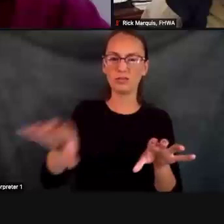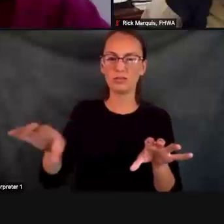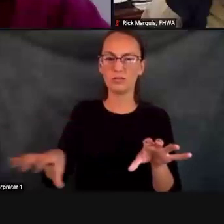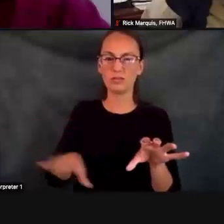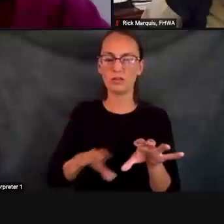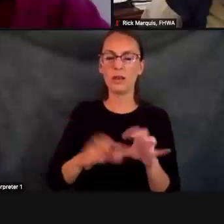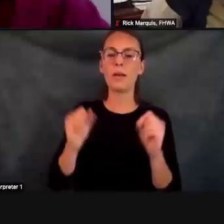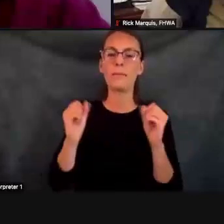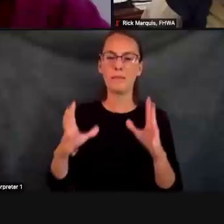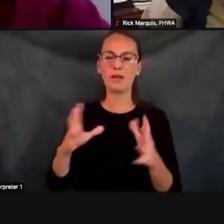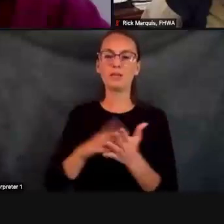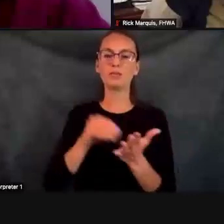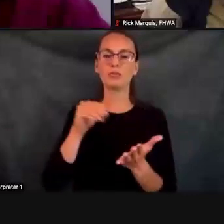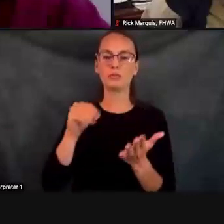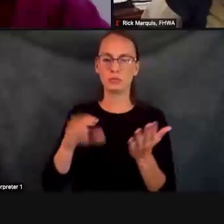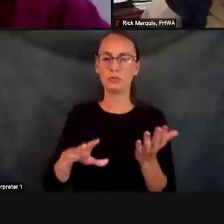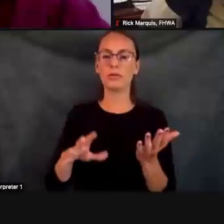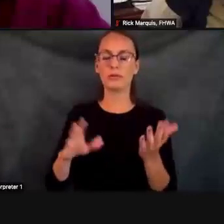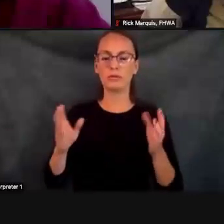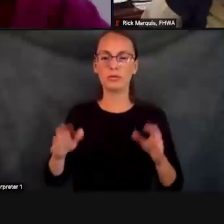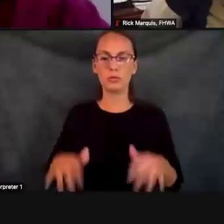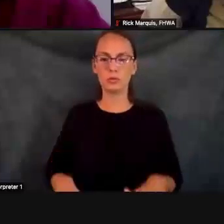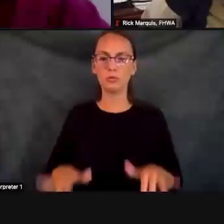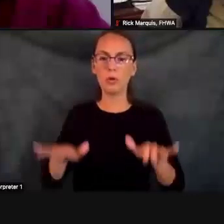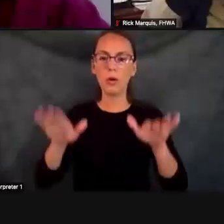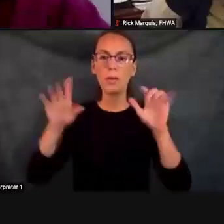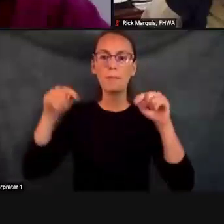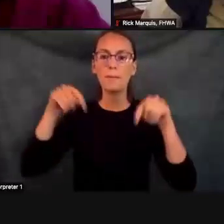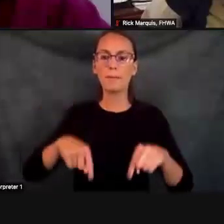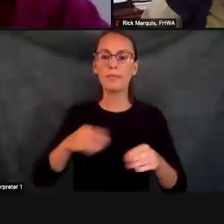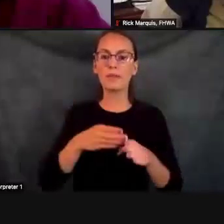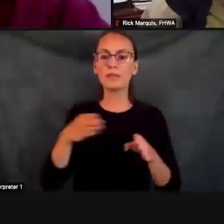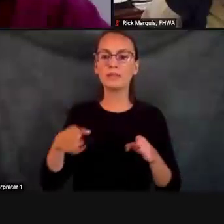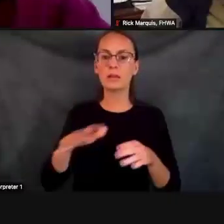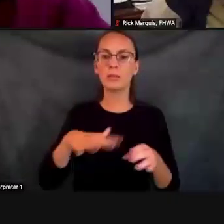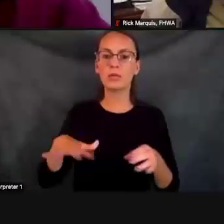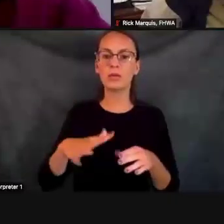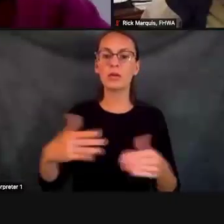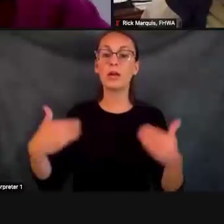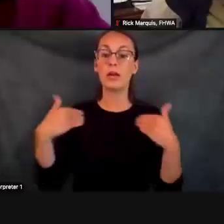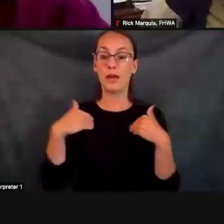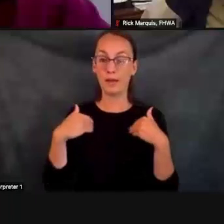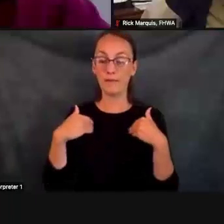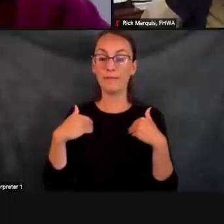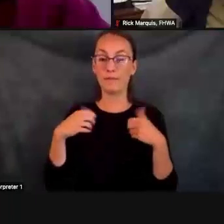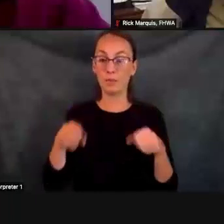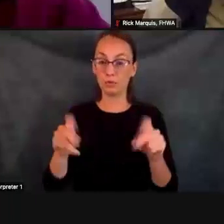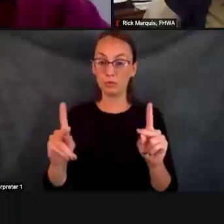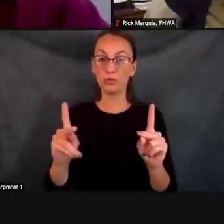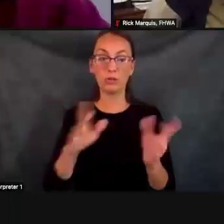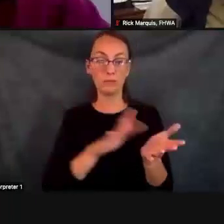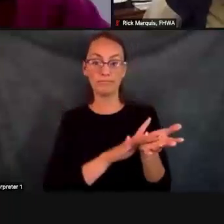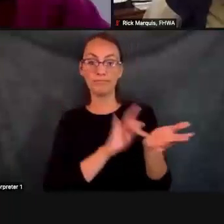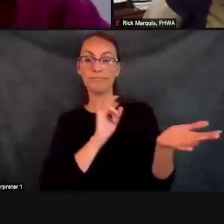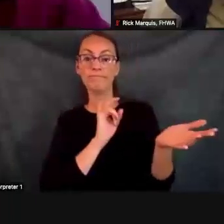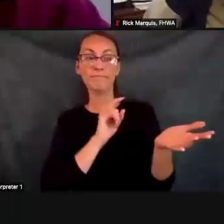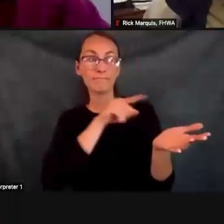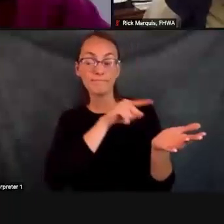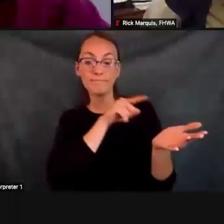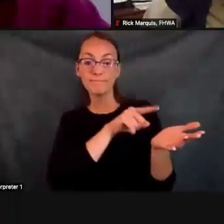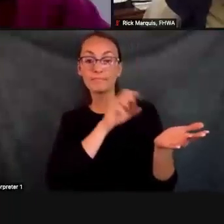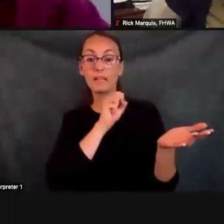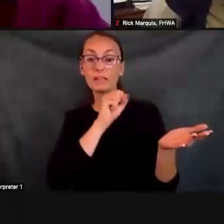oportunidades. Varios estudiantes que crecen, ellos tienen la oportunidad para ir a